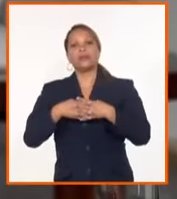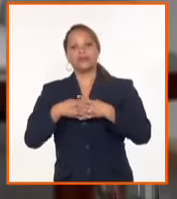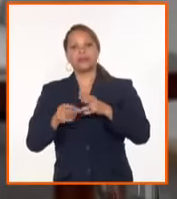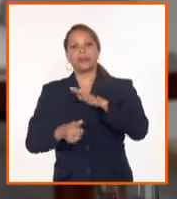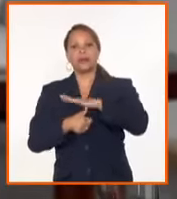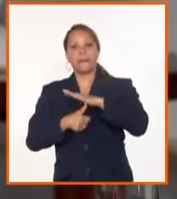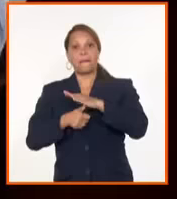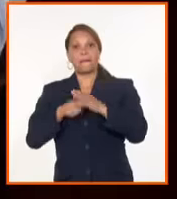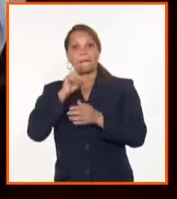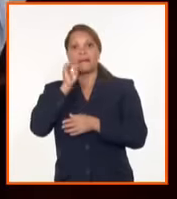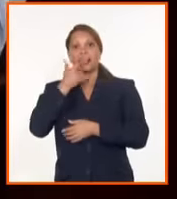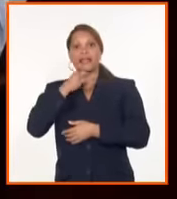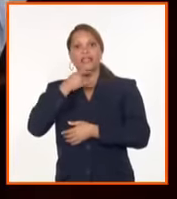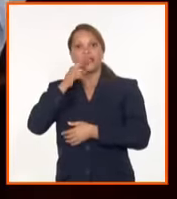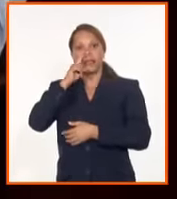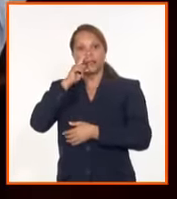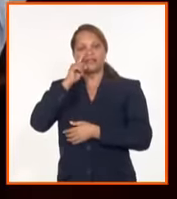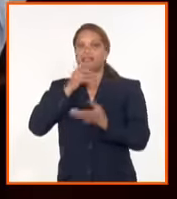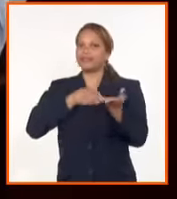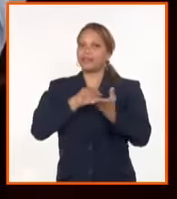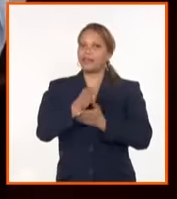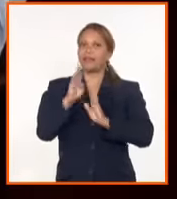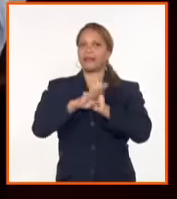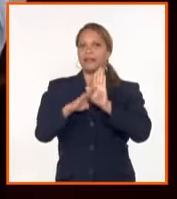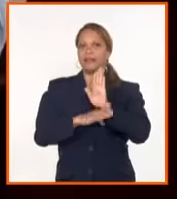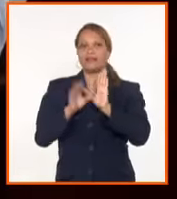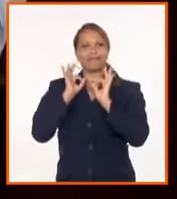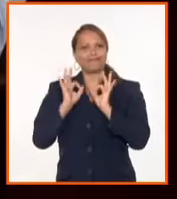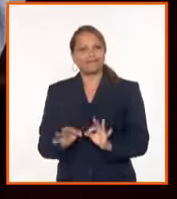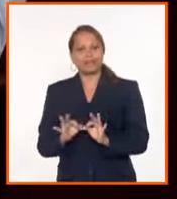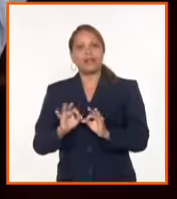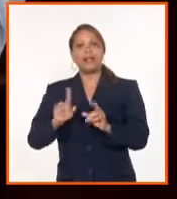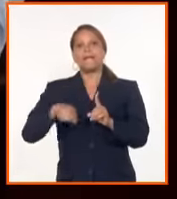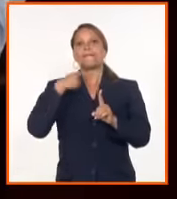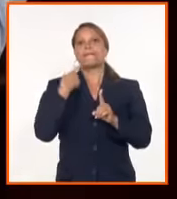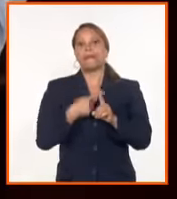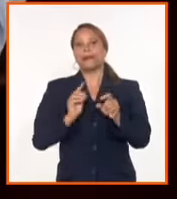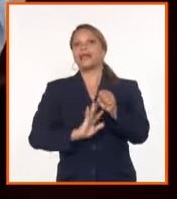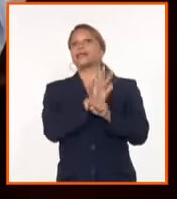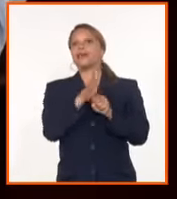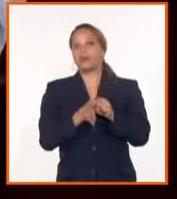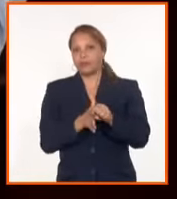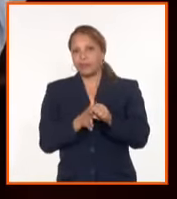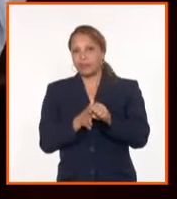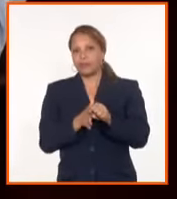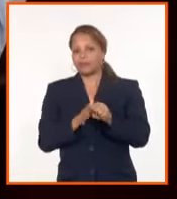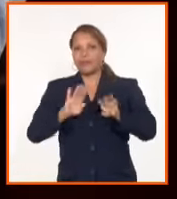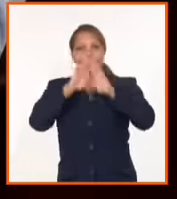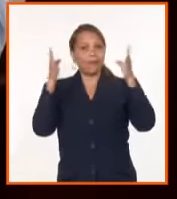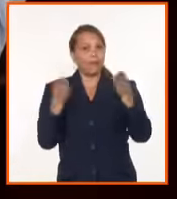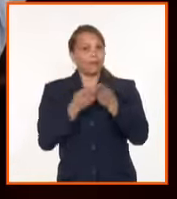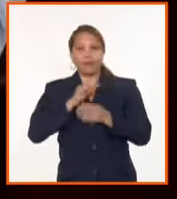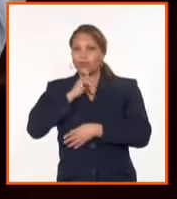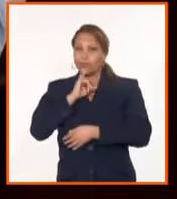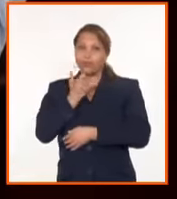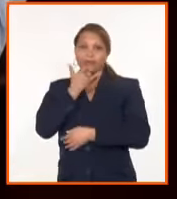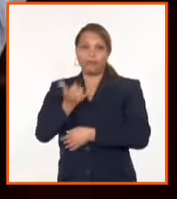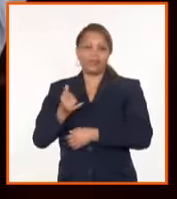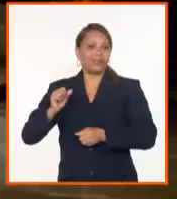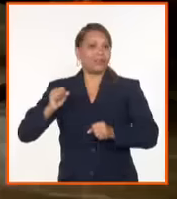mismo recrudecimiento. Y viene la pandemia, que la pandemia afectó a todo el mundo, hizo